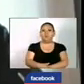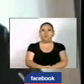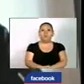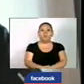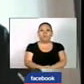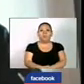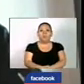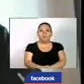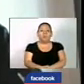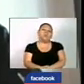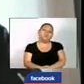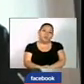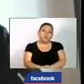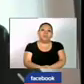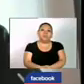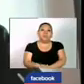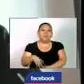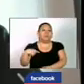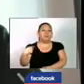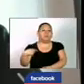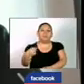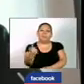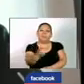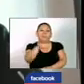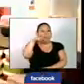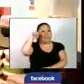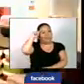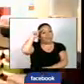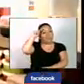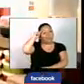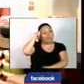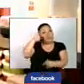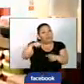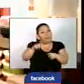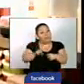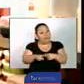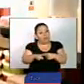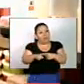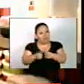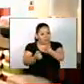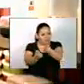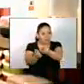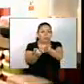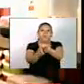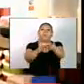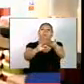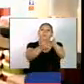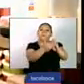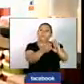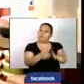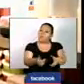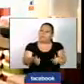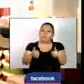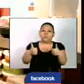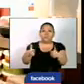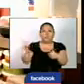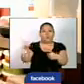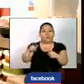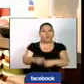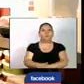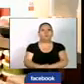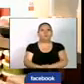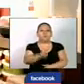siempre va a haber uno que otro que son negativos pero el apoyo de la comunidad ha sido en buena forma agobiante